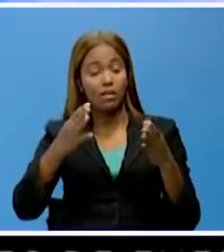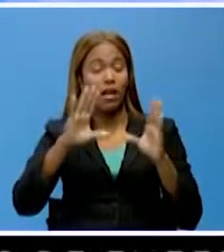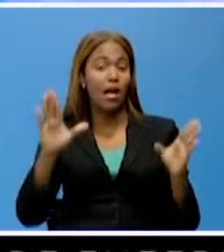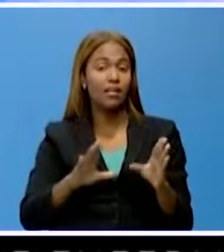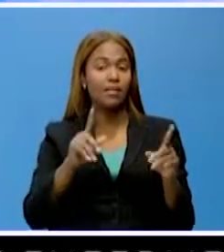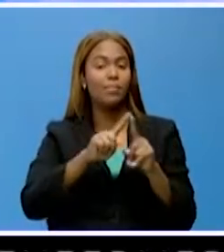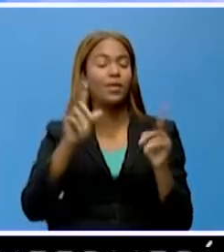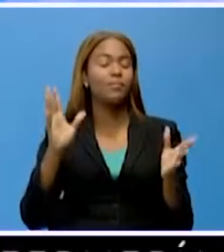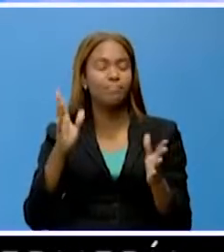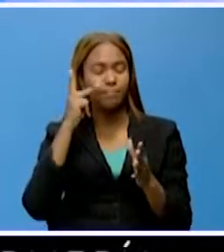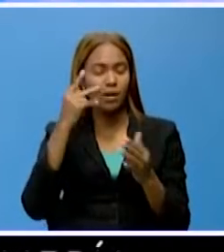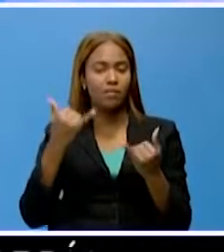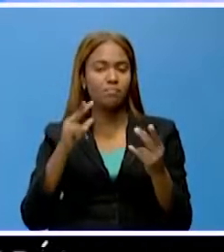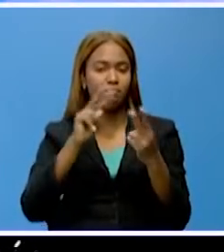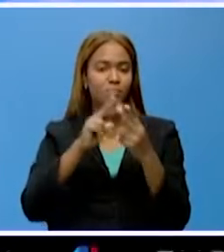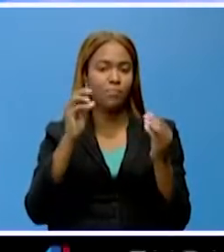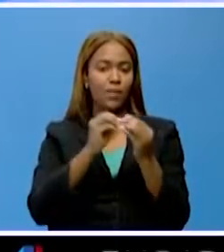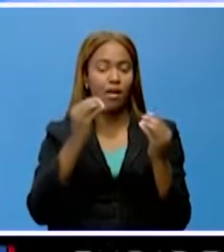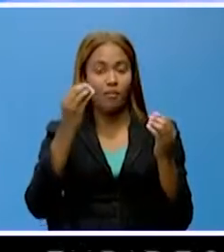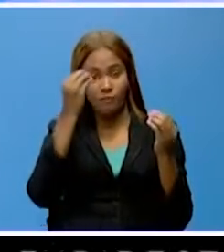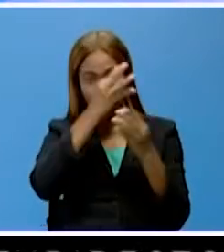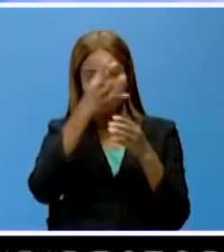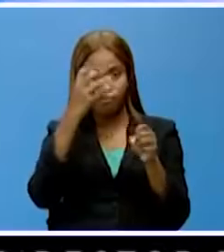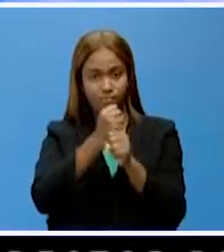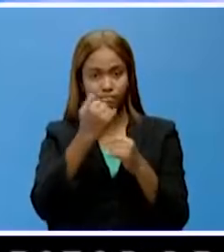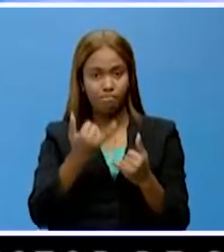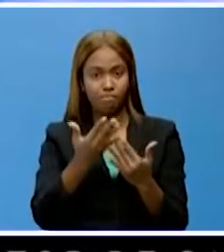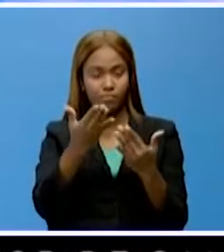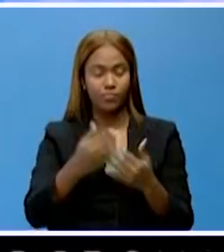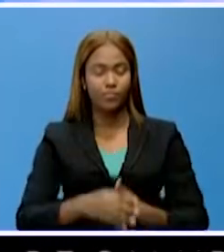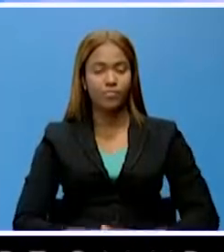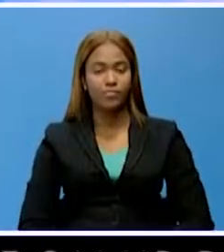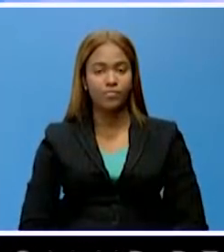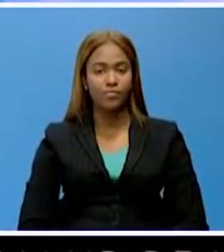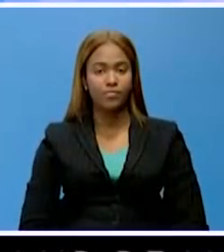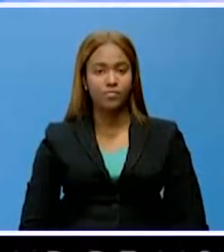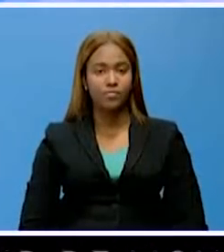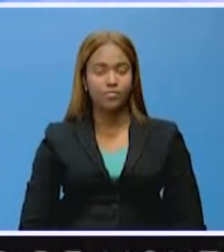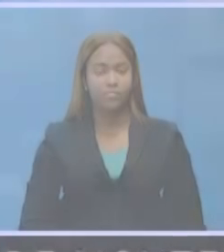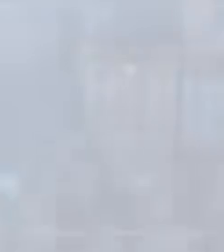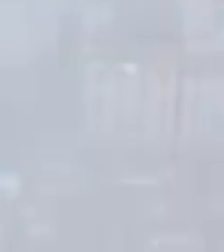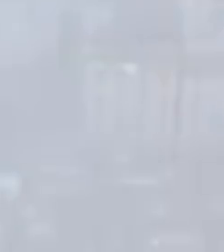bueno, vamos a conocer más de esta y otras informaciones en el resumen con las internacionales. A continuación.